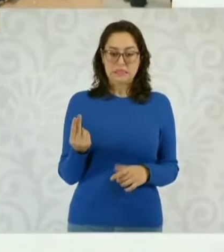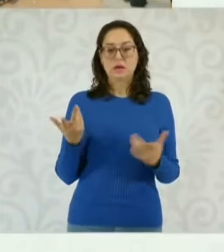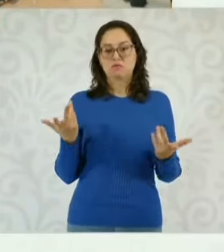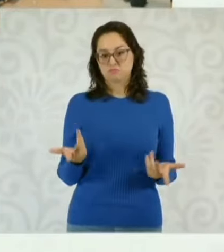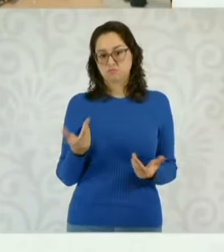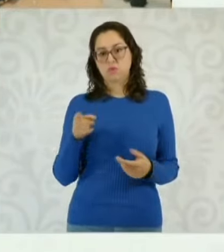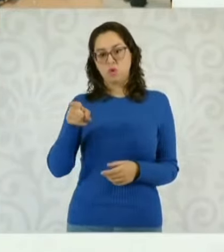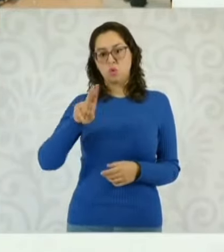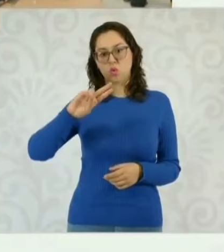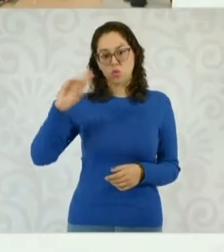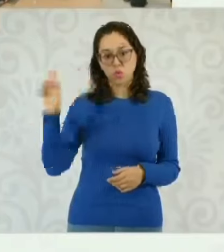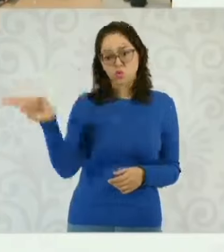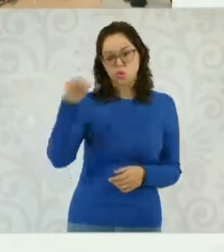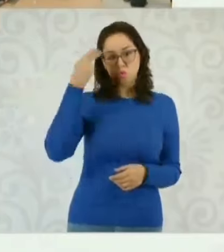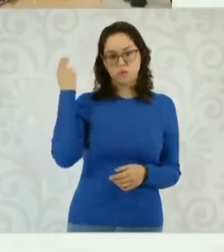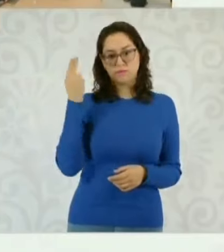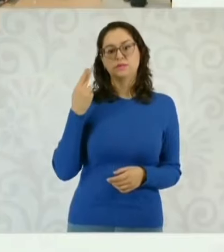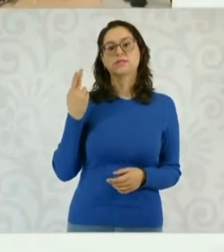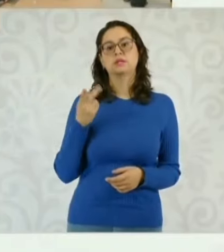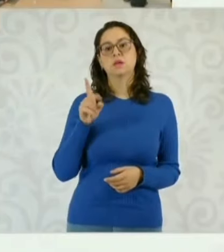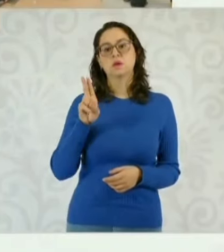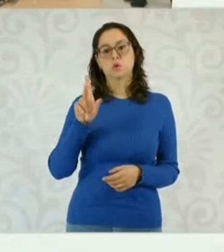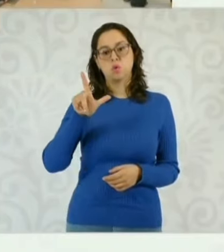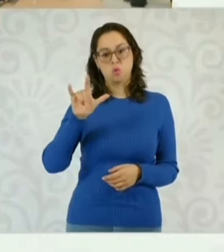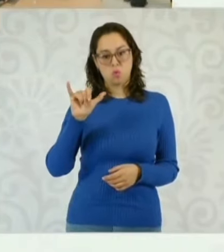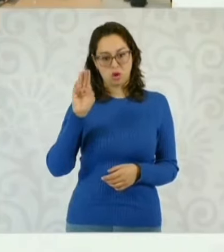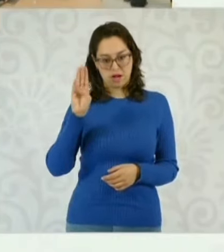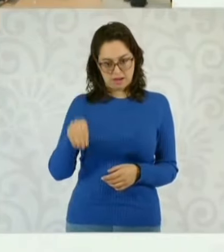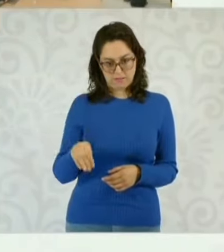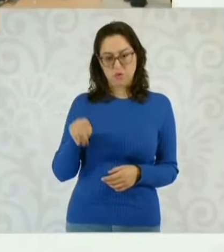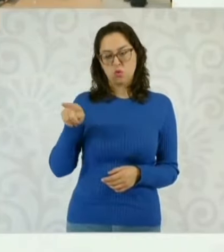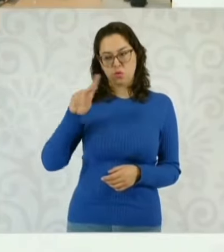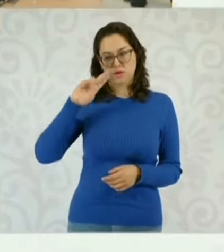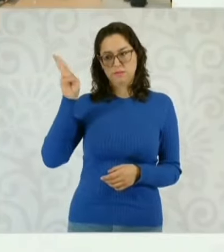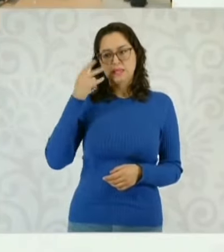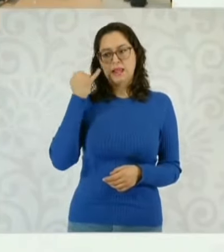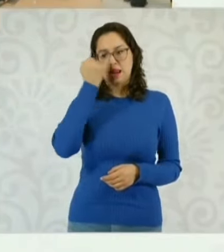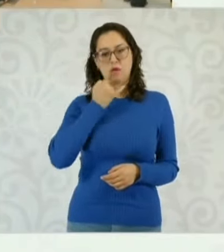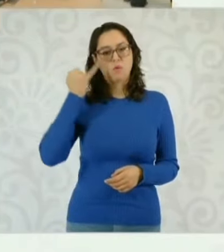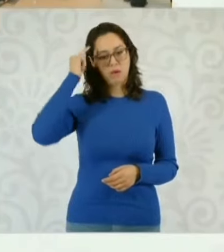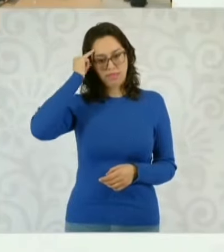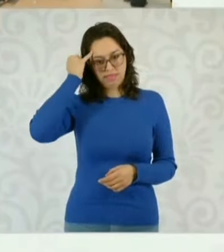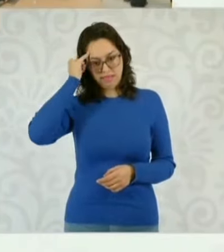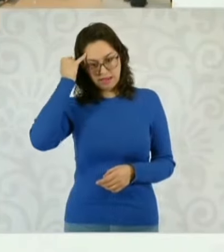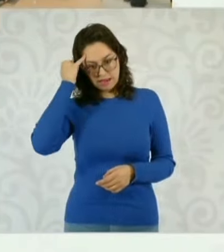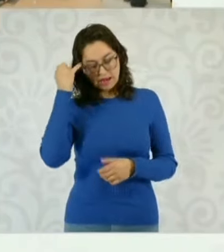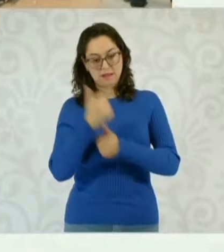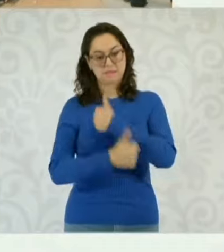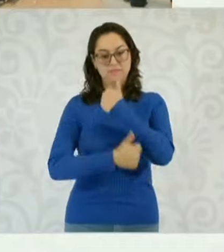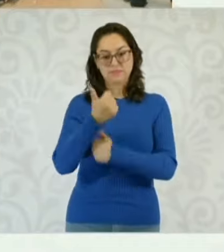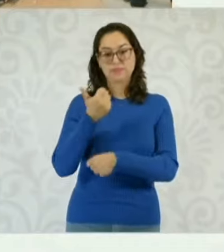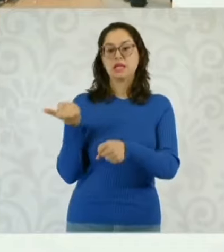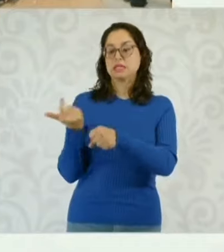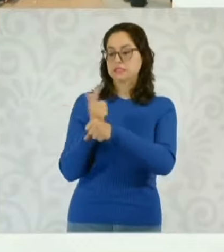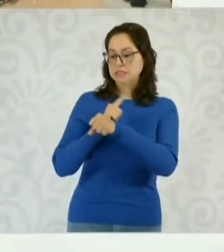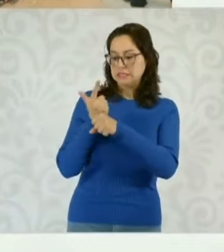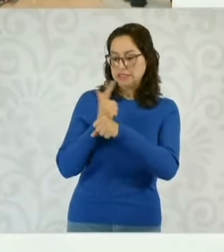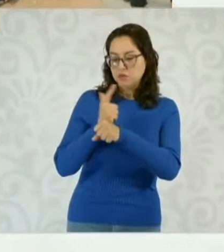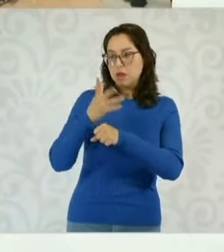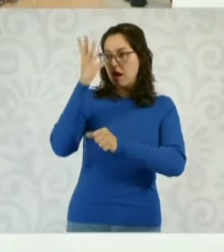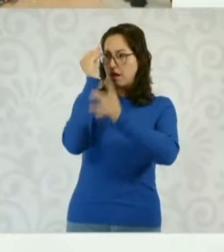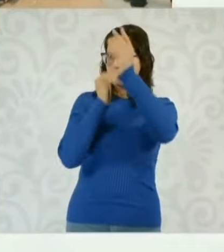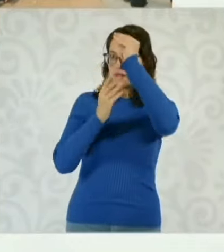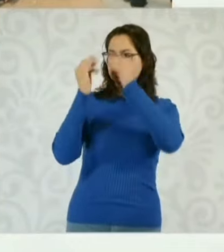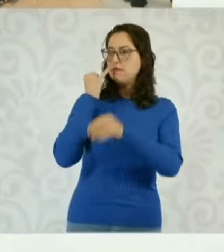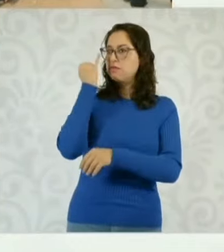la Universidad de las Lenguas Indígenas de México, que es la ULIM, que ofrece una oferta educativa en licenciatura de enseñanza de lenguas